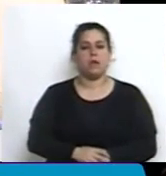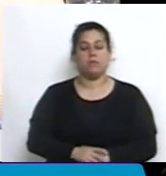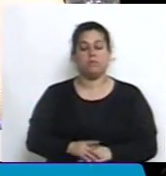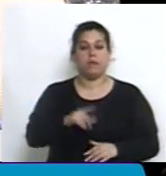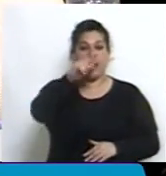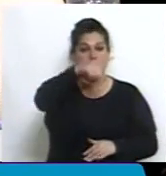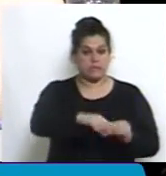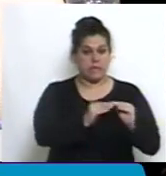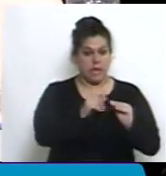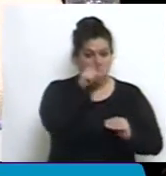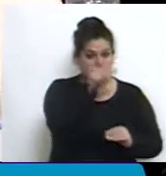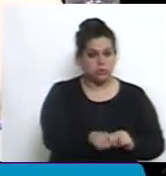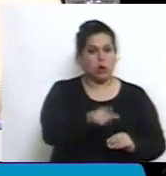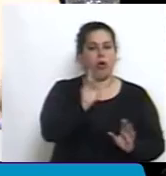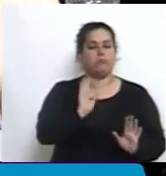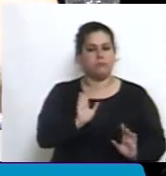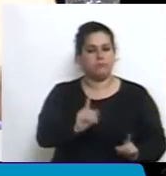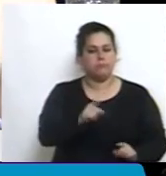caso, con esta